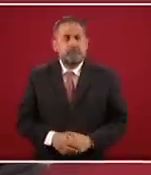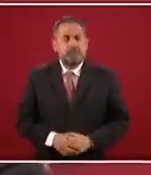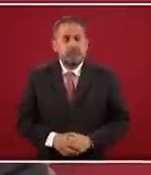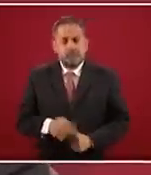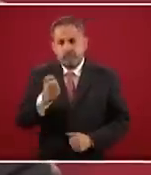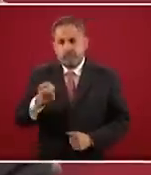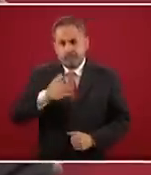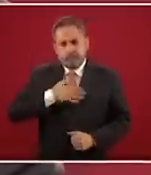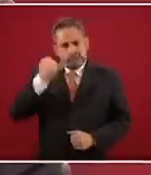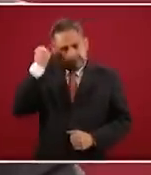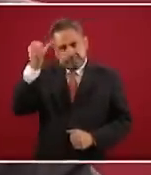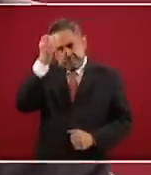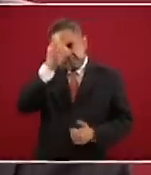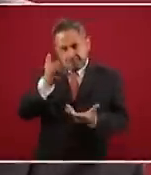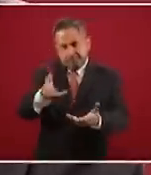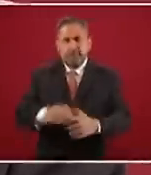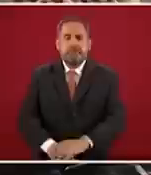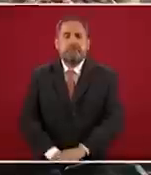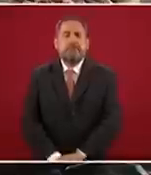Ese es mi punto de vista.